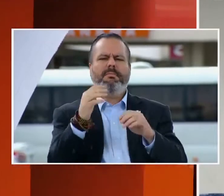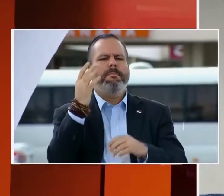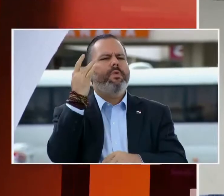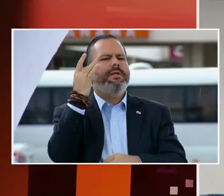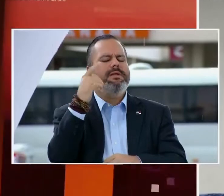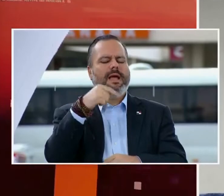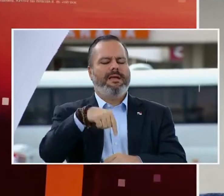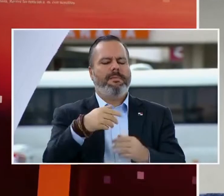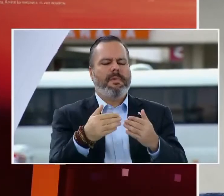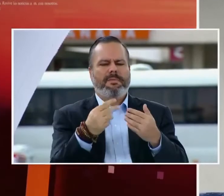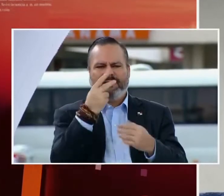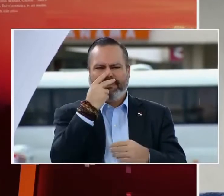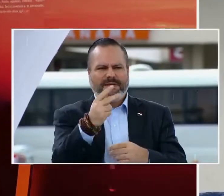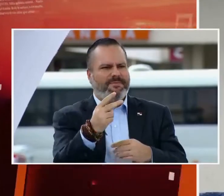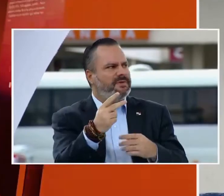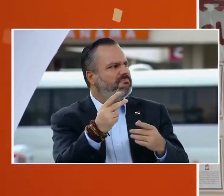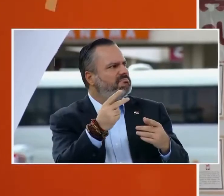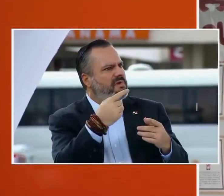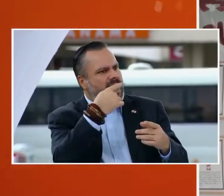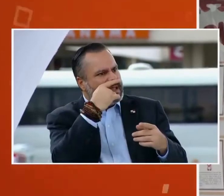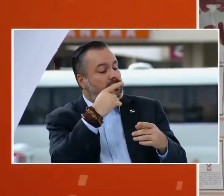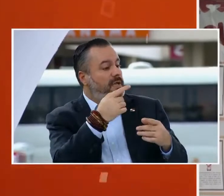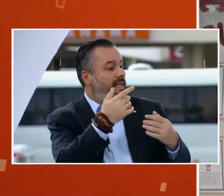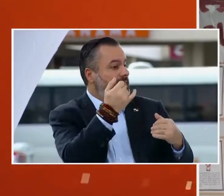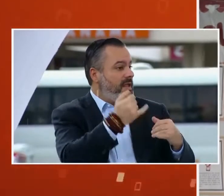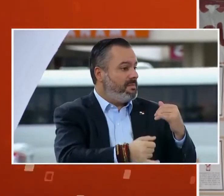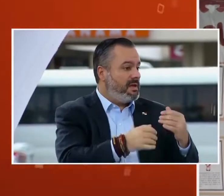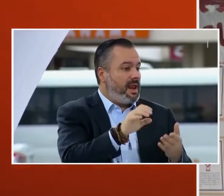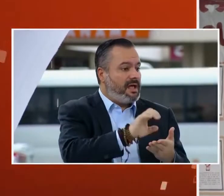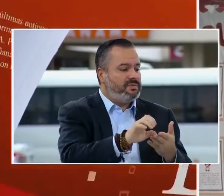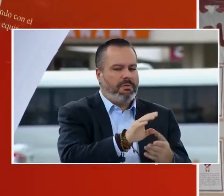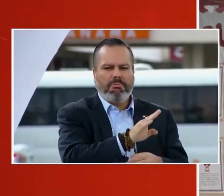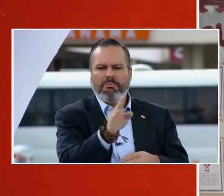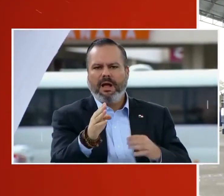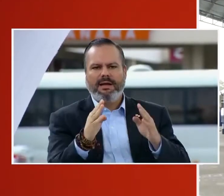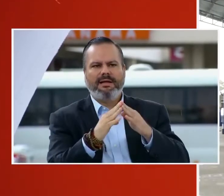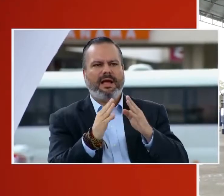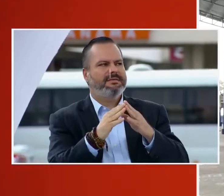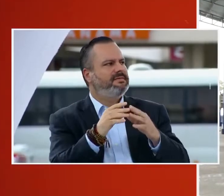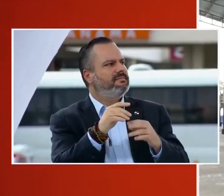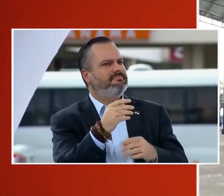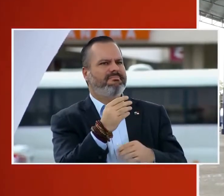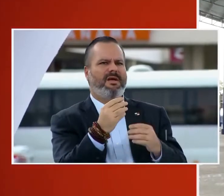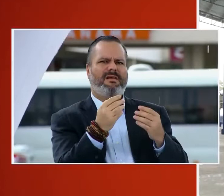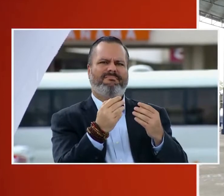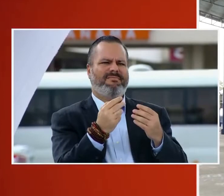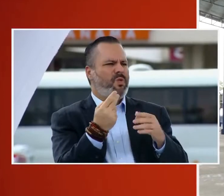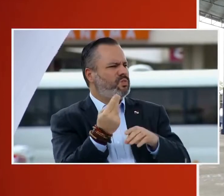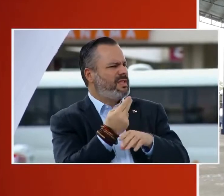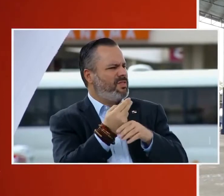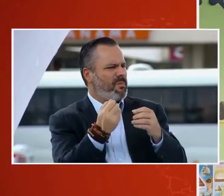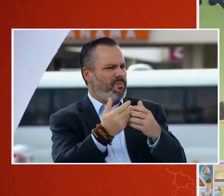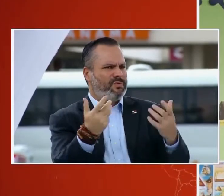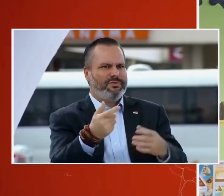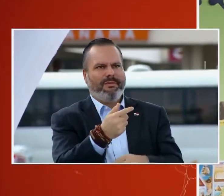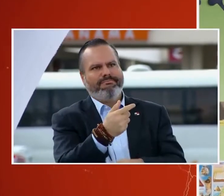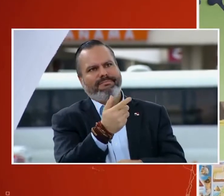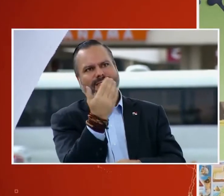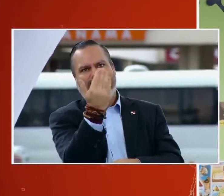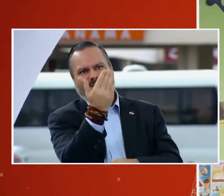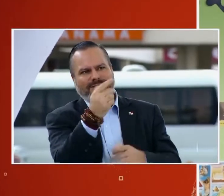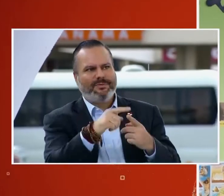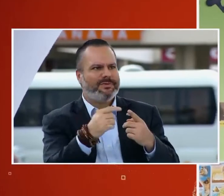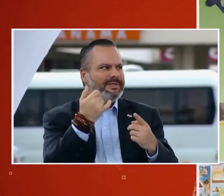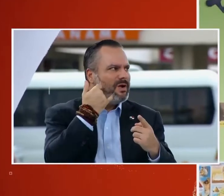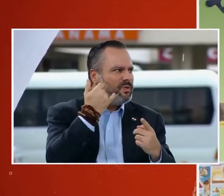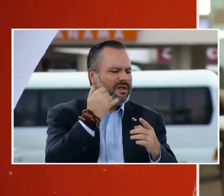El tema de la educación va muy de la mano con lo que es la cultura. Por ejemplo, la visión que tenemos de los niños y de la escuela es que normalmente